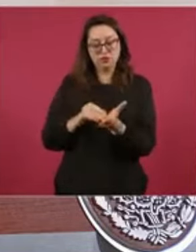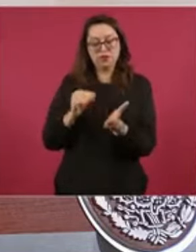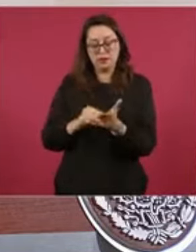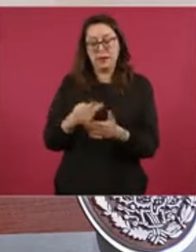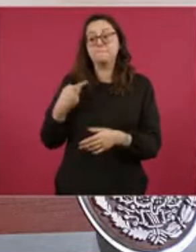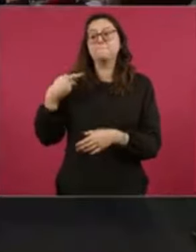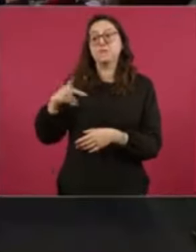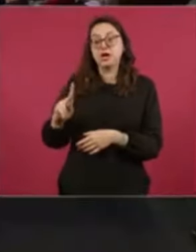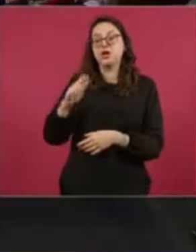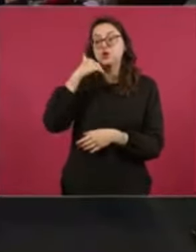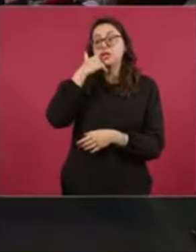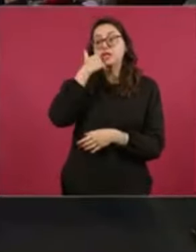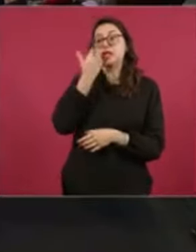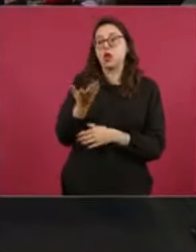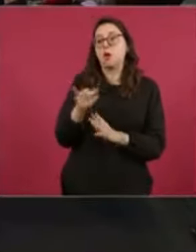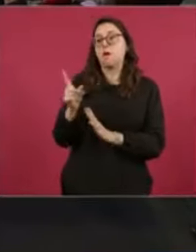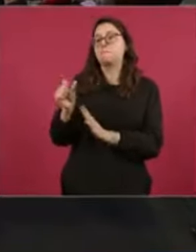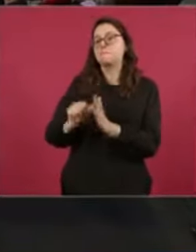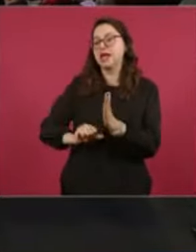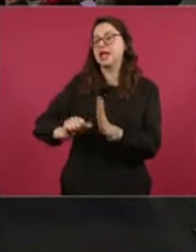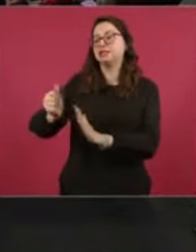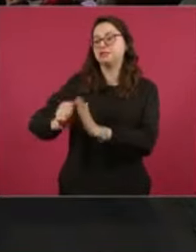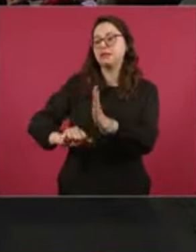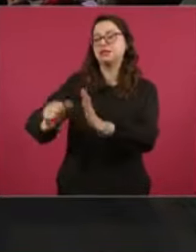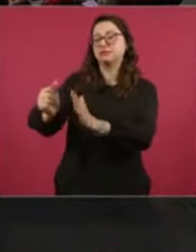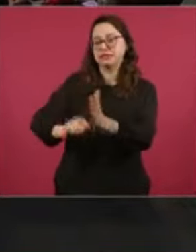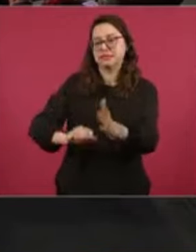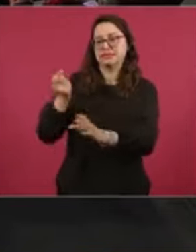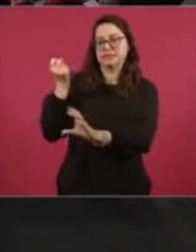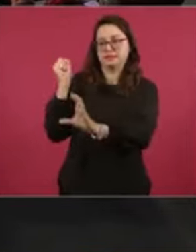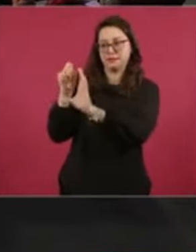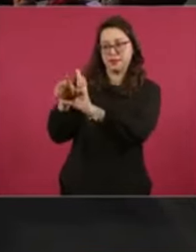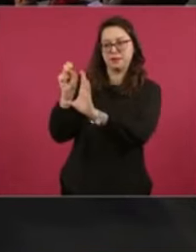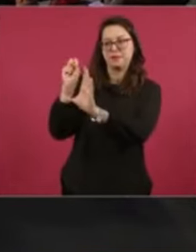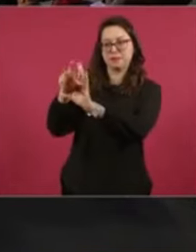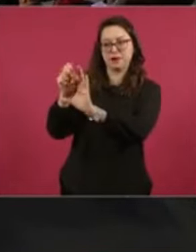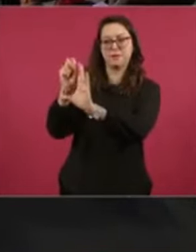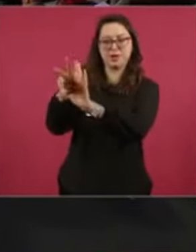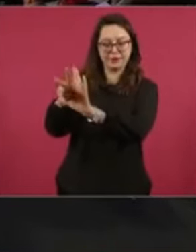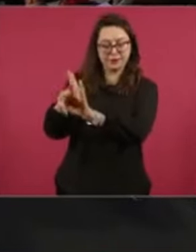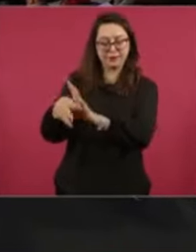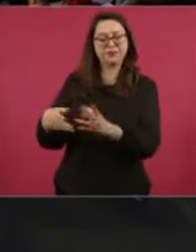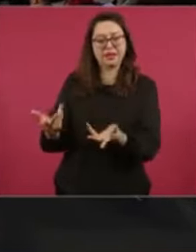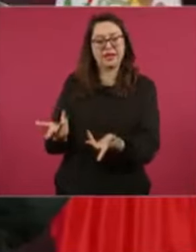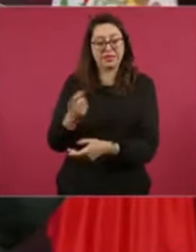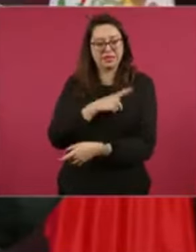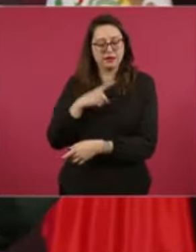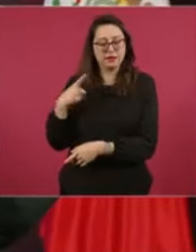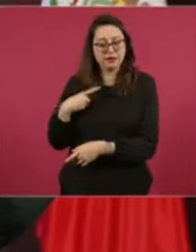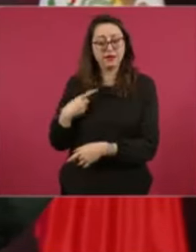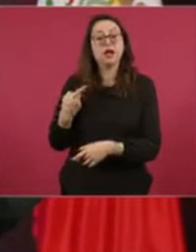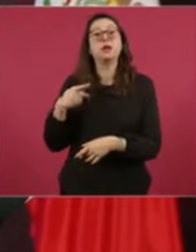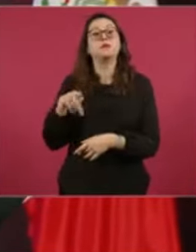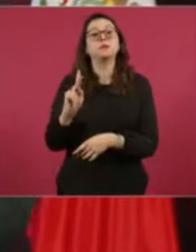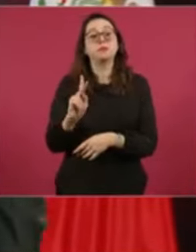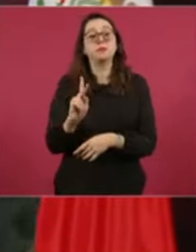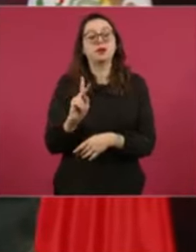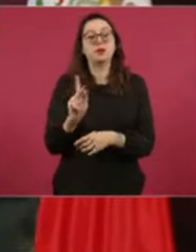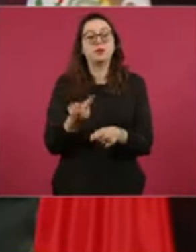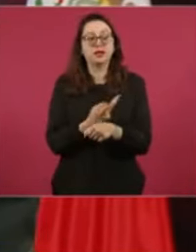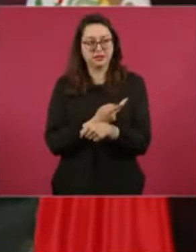mensual, sí, pero no es nada más de que se adelante, sino que tiene un efecto en la